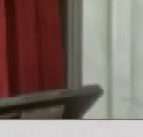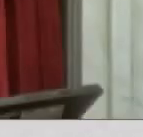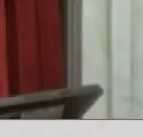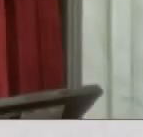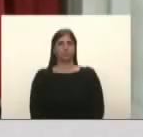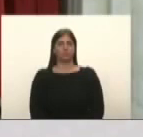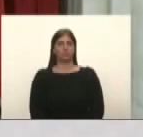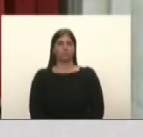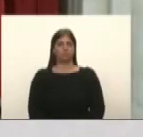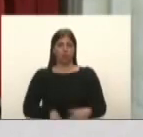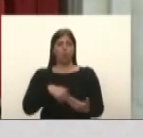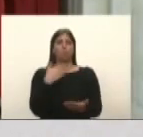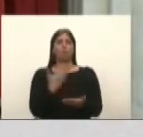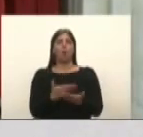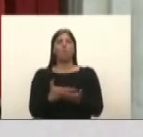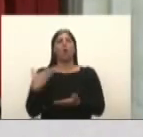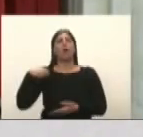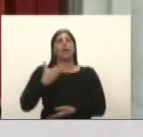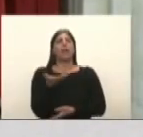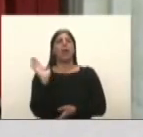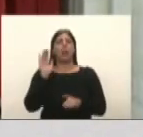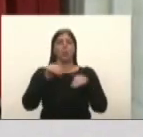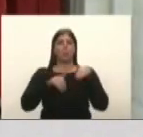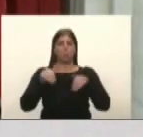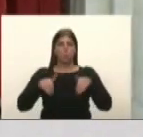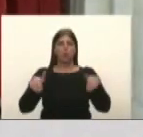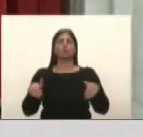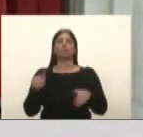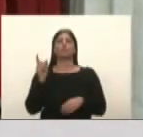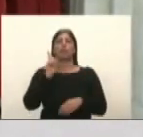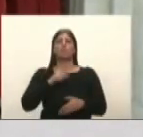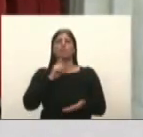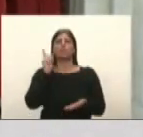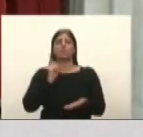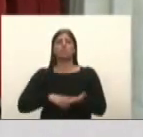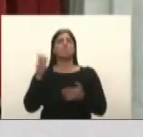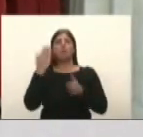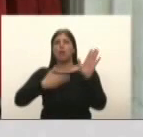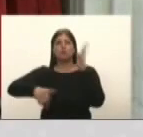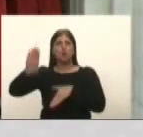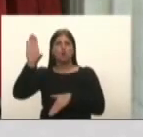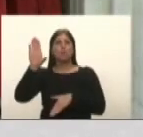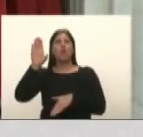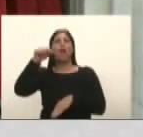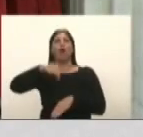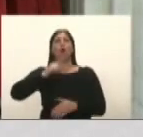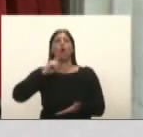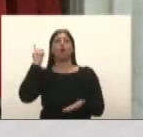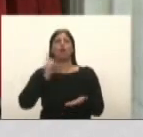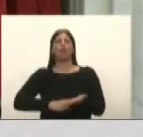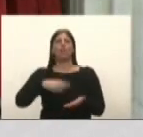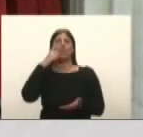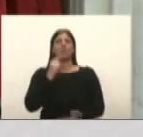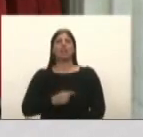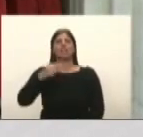aprobamos y qué rechazamos. Hablan, total, están los que les gusta tirar piedra y los que les gusta chupar las medias. Y nosotros no